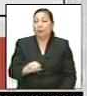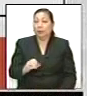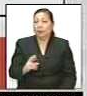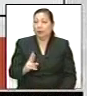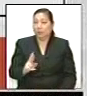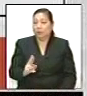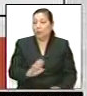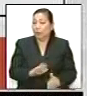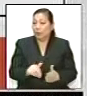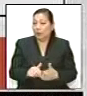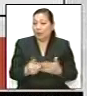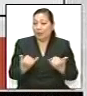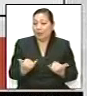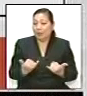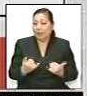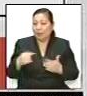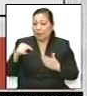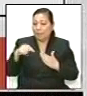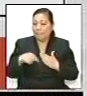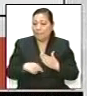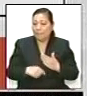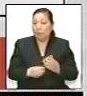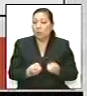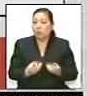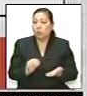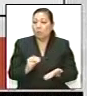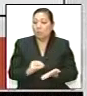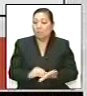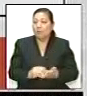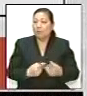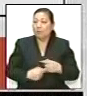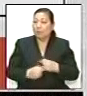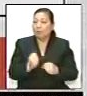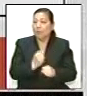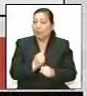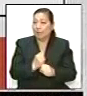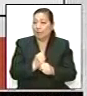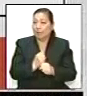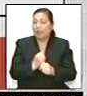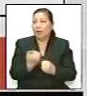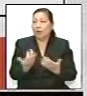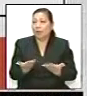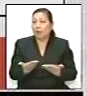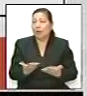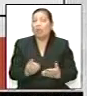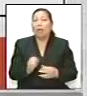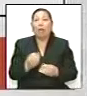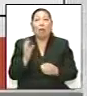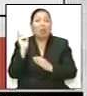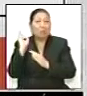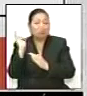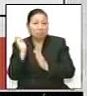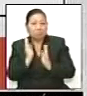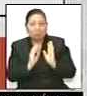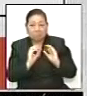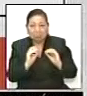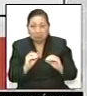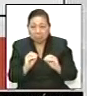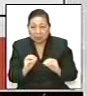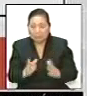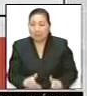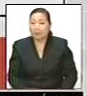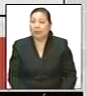todas estas áreas se va a profundizar mucho más venimos trabajando con ellos a través de videoconferencias a través de